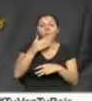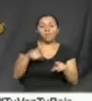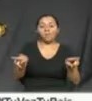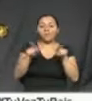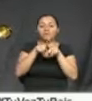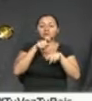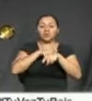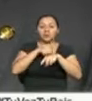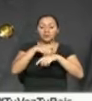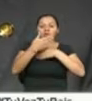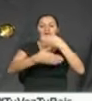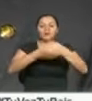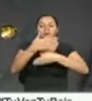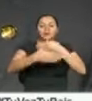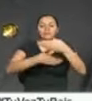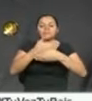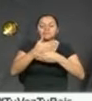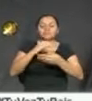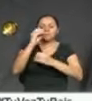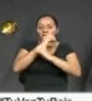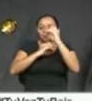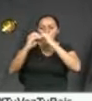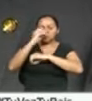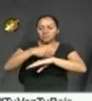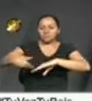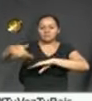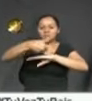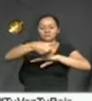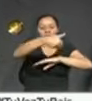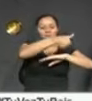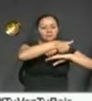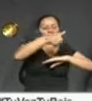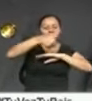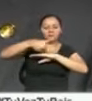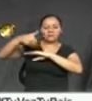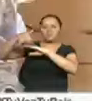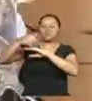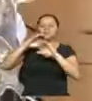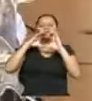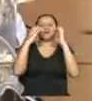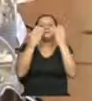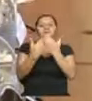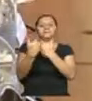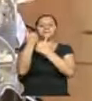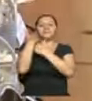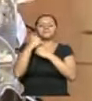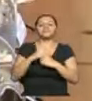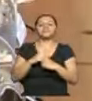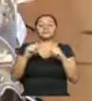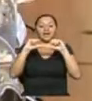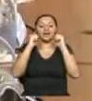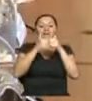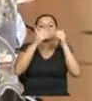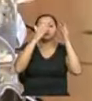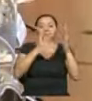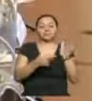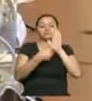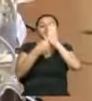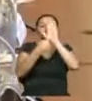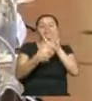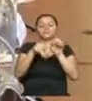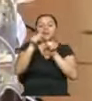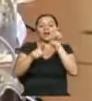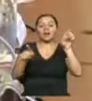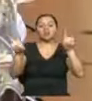Y a la par se está analizando las observaciones que han venido llegando a la comisión. El legislador hizo referencia además a